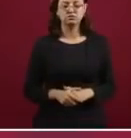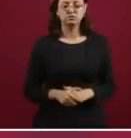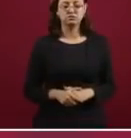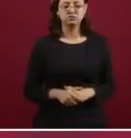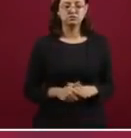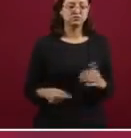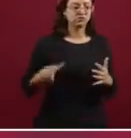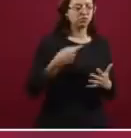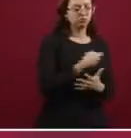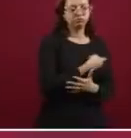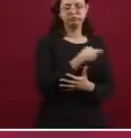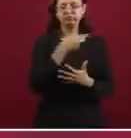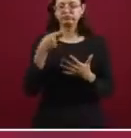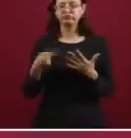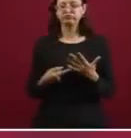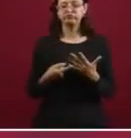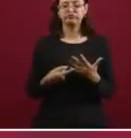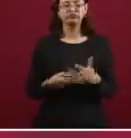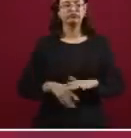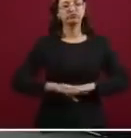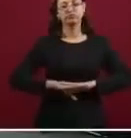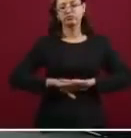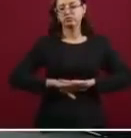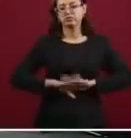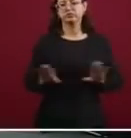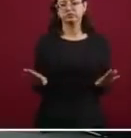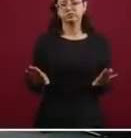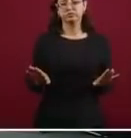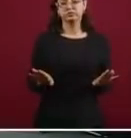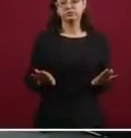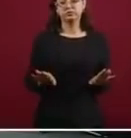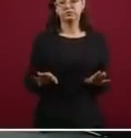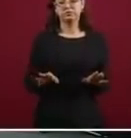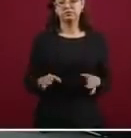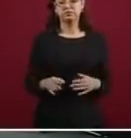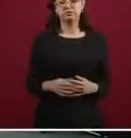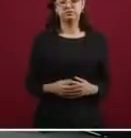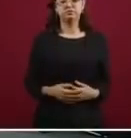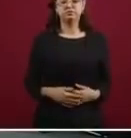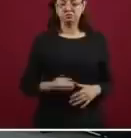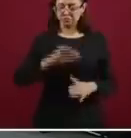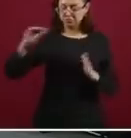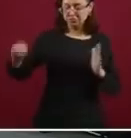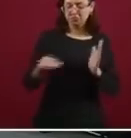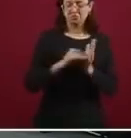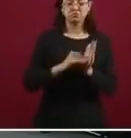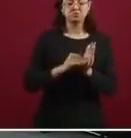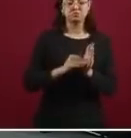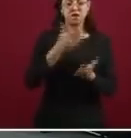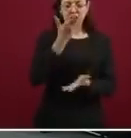todo eso ya se ha convertido en delito grave